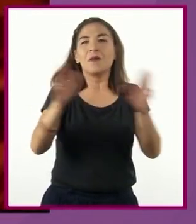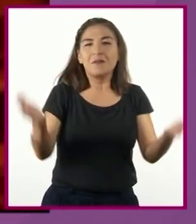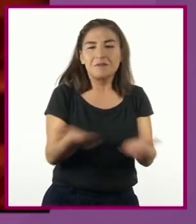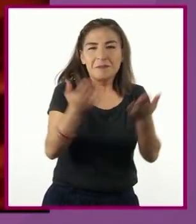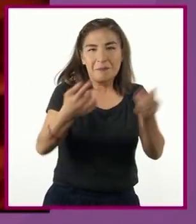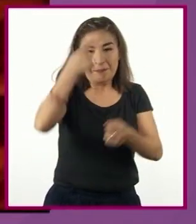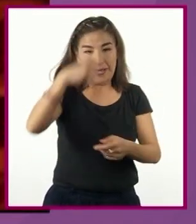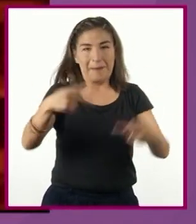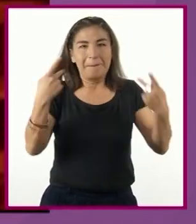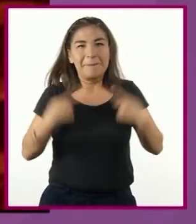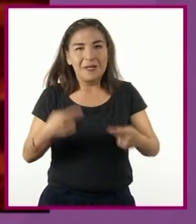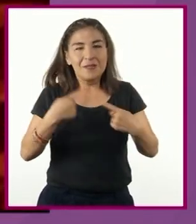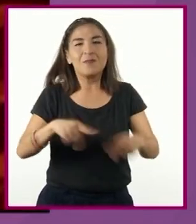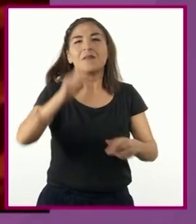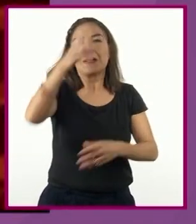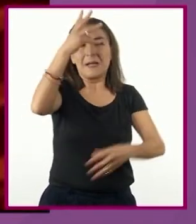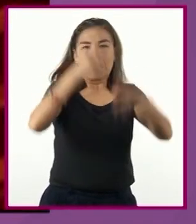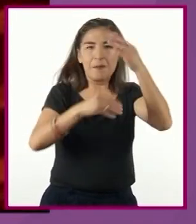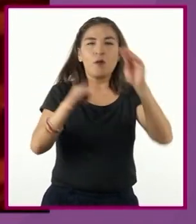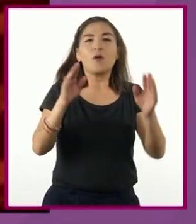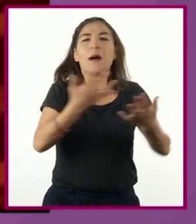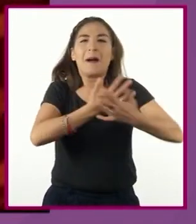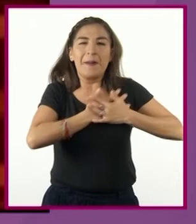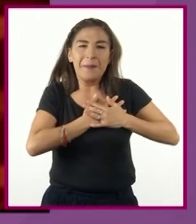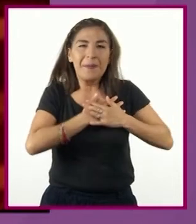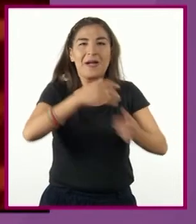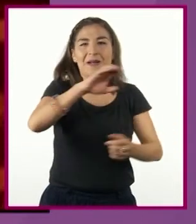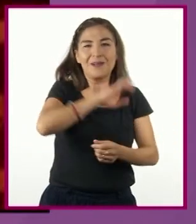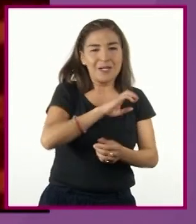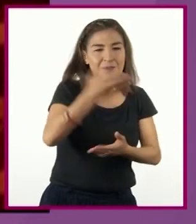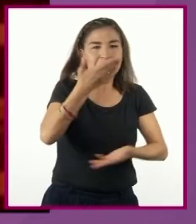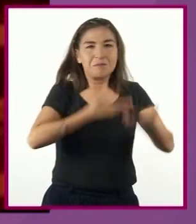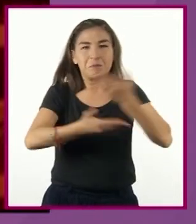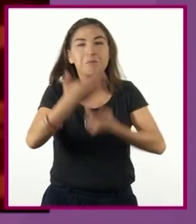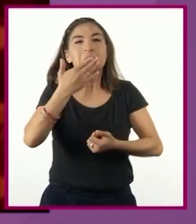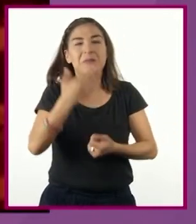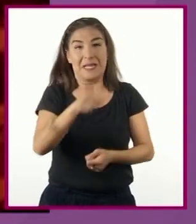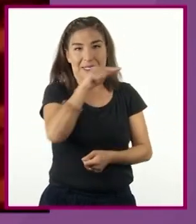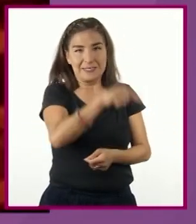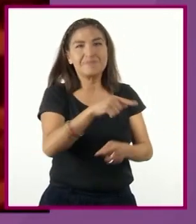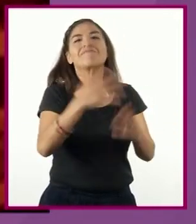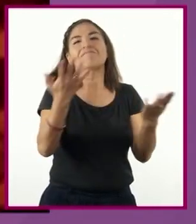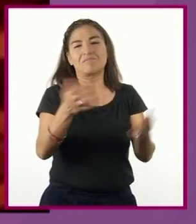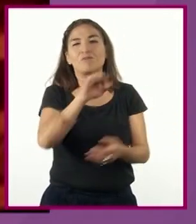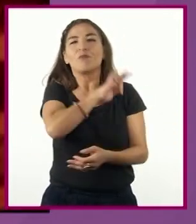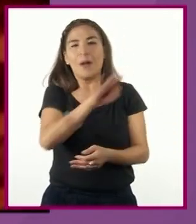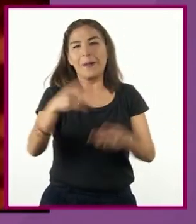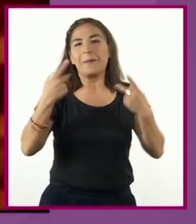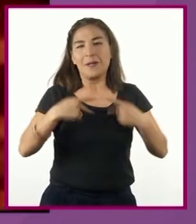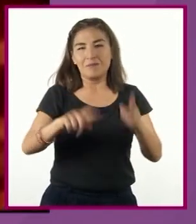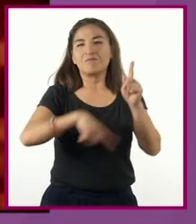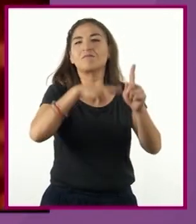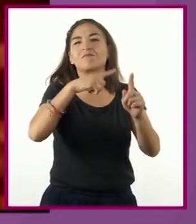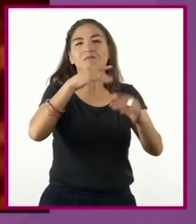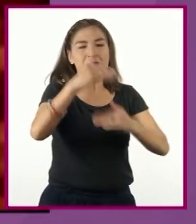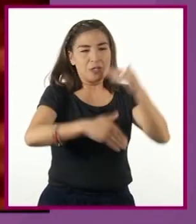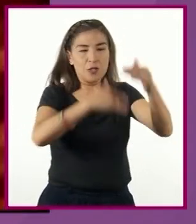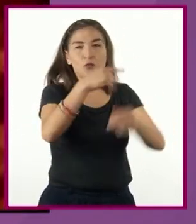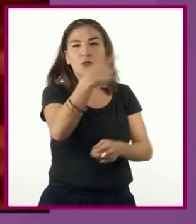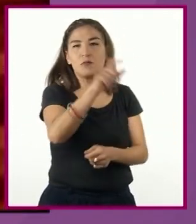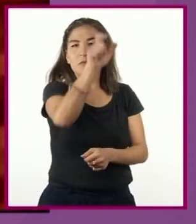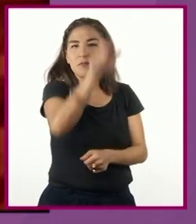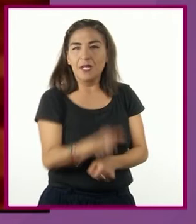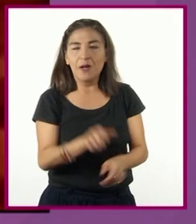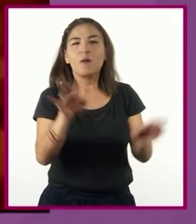que la persona aprenda a amar, a querer, a relacionarse bien, es altamente probable que la persona construirá una identidad con